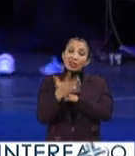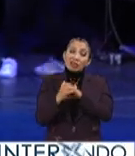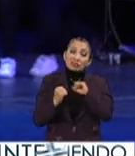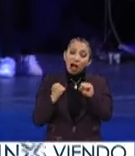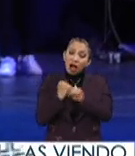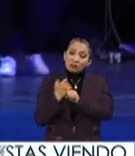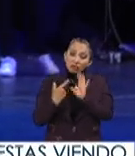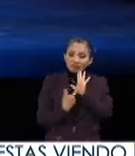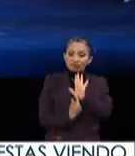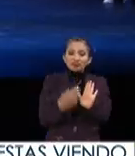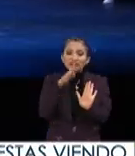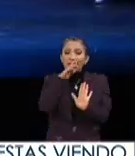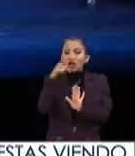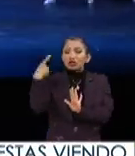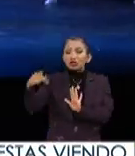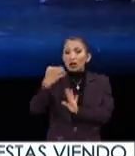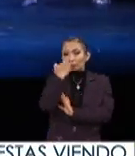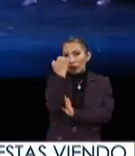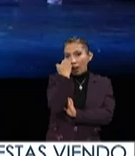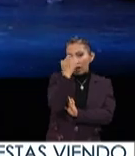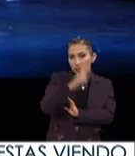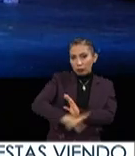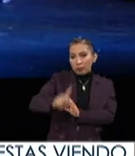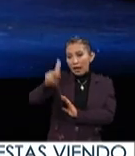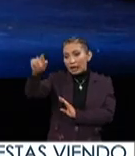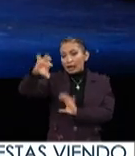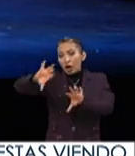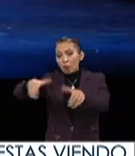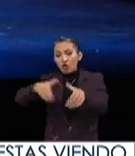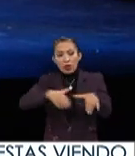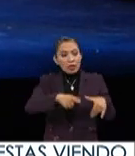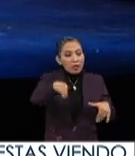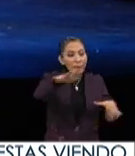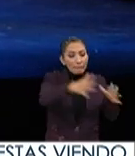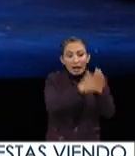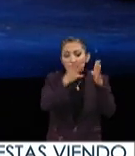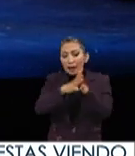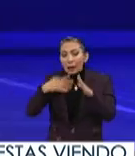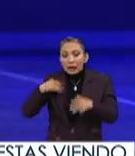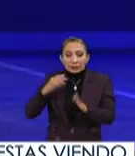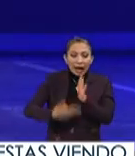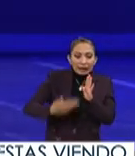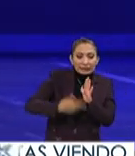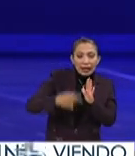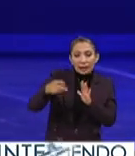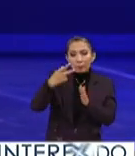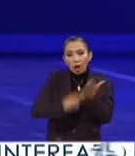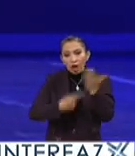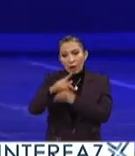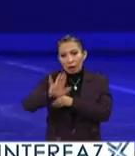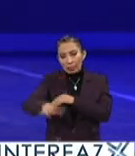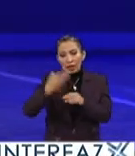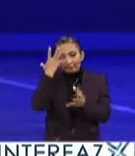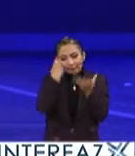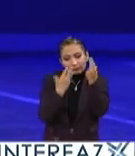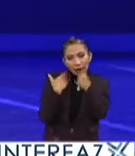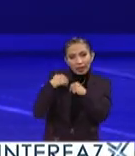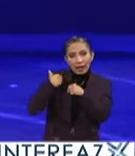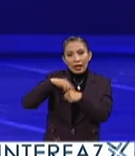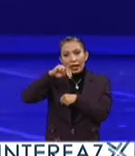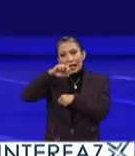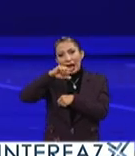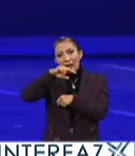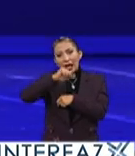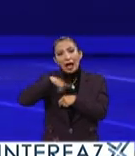de presentar los resultados de escuelas públicas y comunidades que participan en los talleres y programas de formación de la